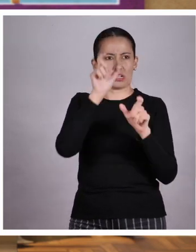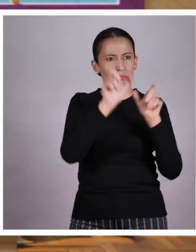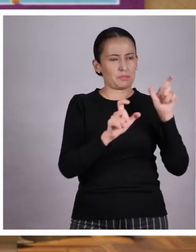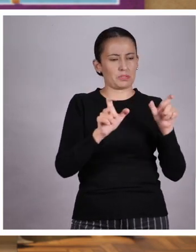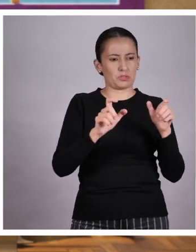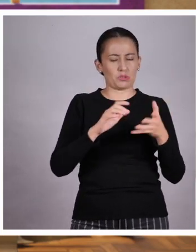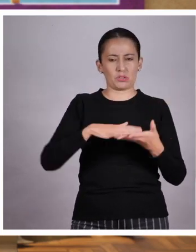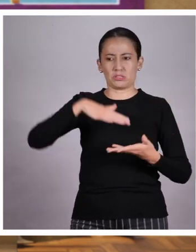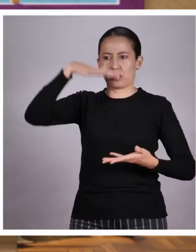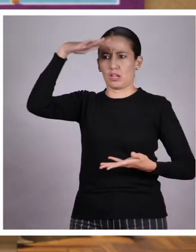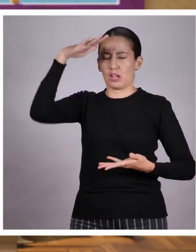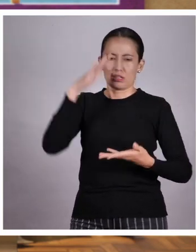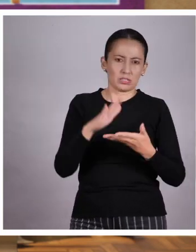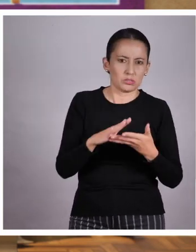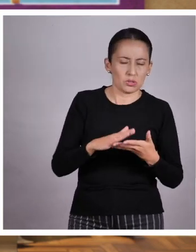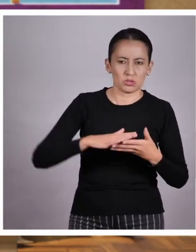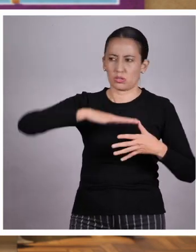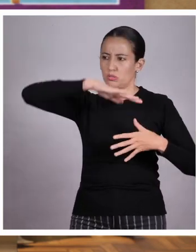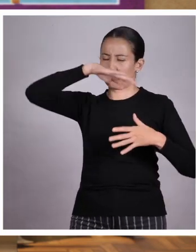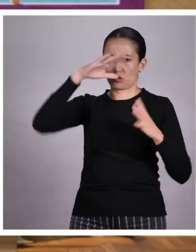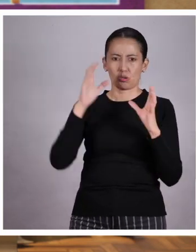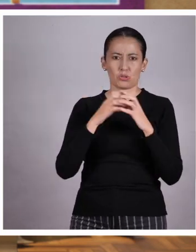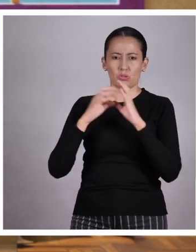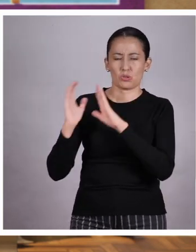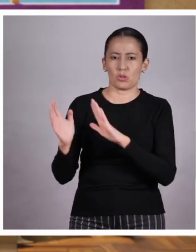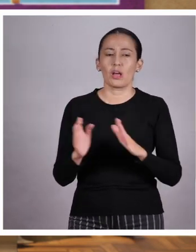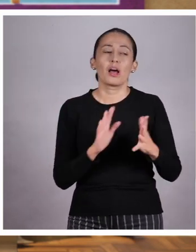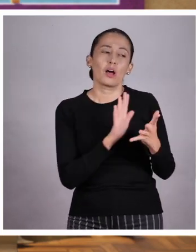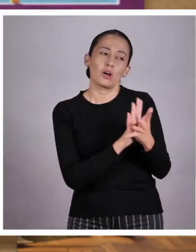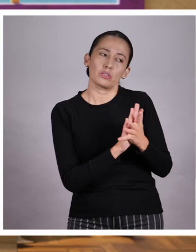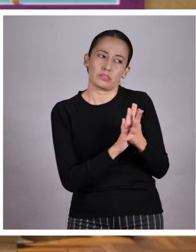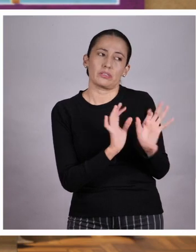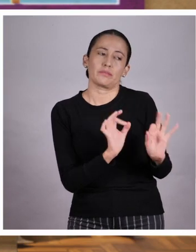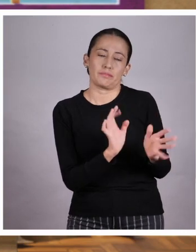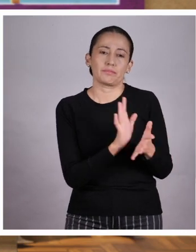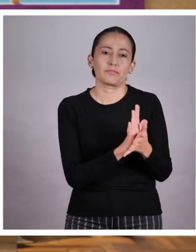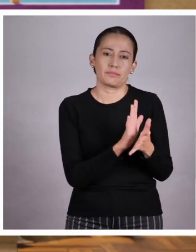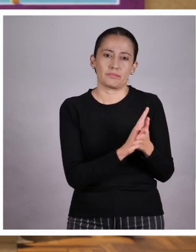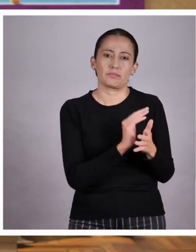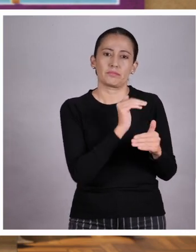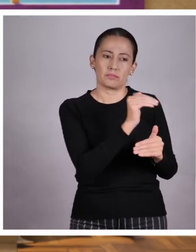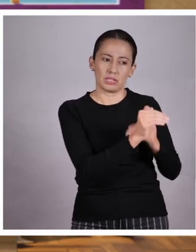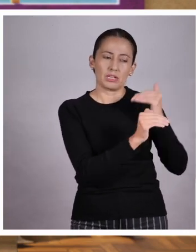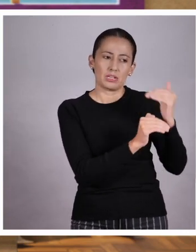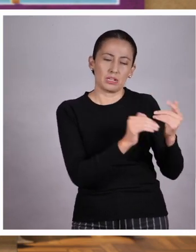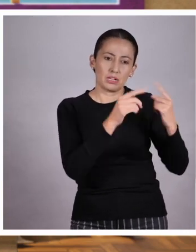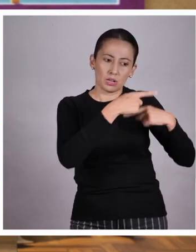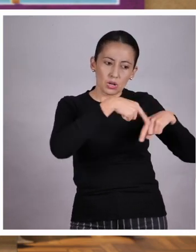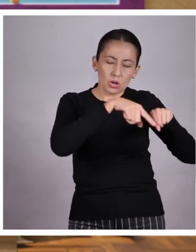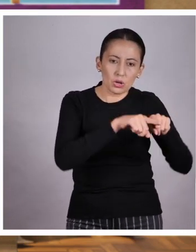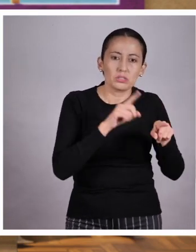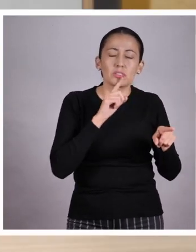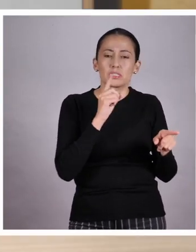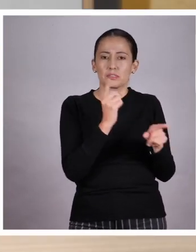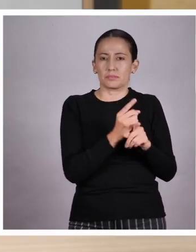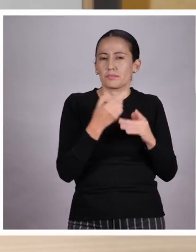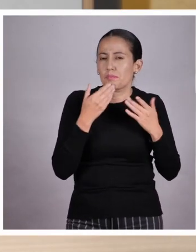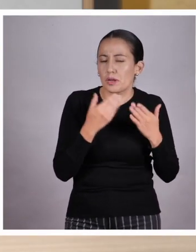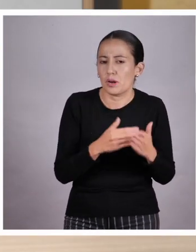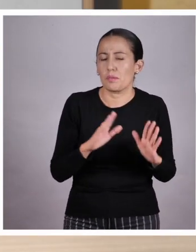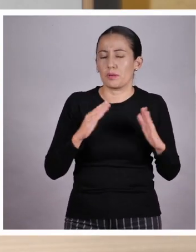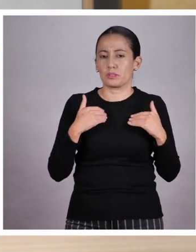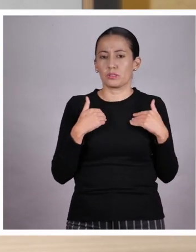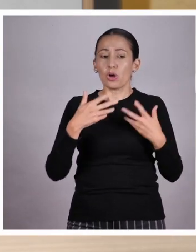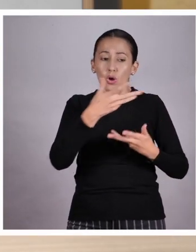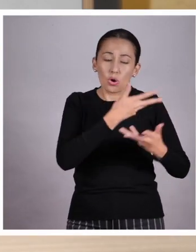tamaños, de todos los colores, de todos los sabores. Mira, no se dice así, Cachita 2, no se dice así. Pero bueno, digamos que sí. Pero además